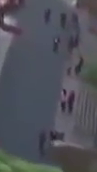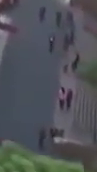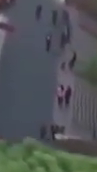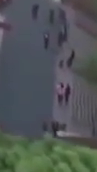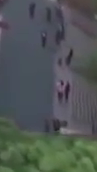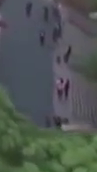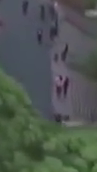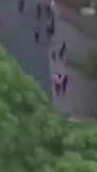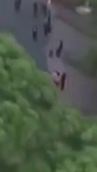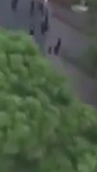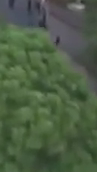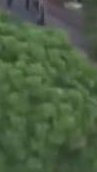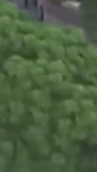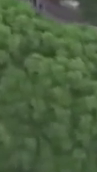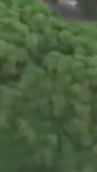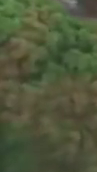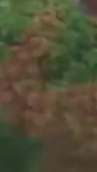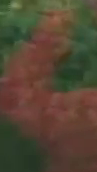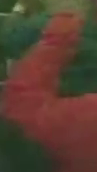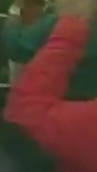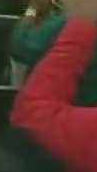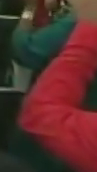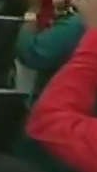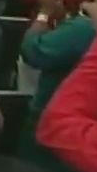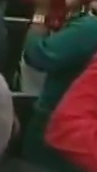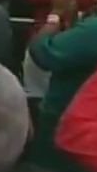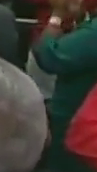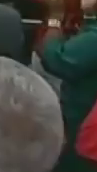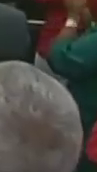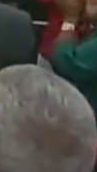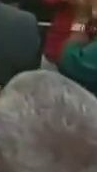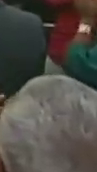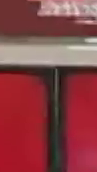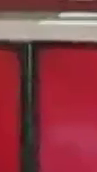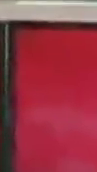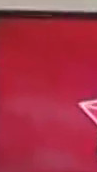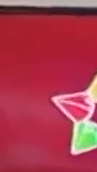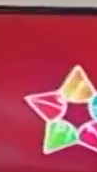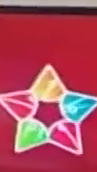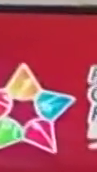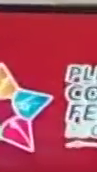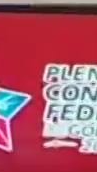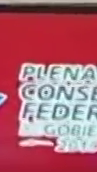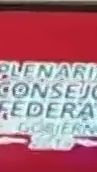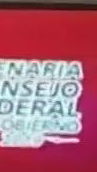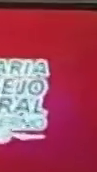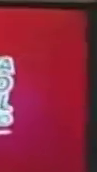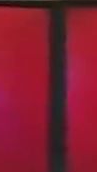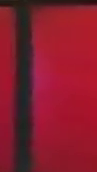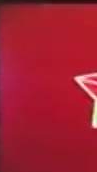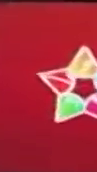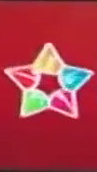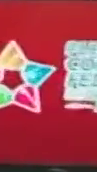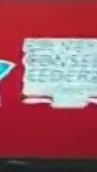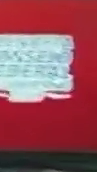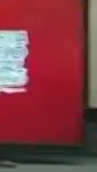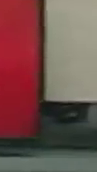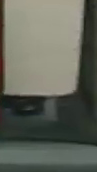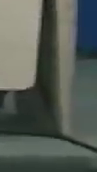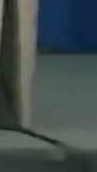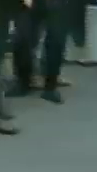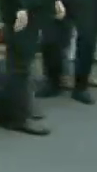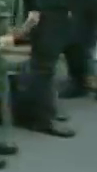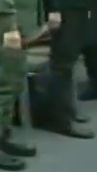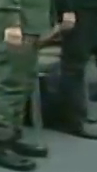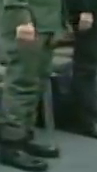recordamos para todos ustedes no son las 5 y 40 minutos son las que sintonizan hasta ahora venezolana de